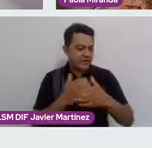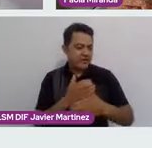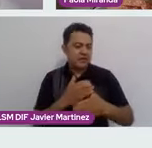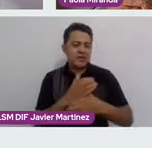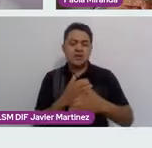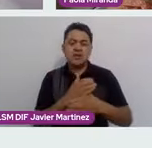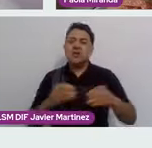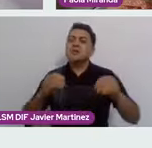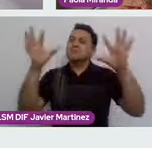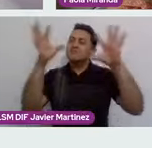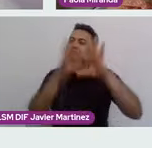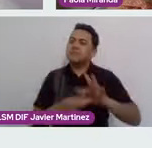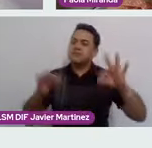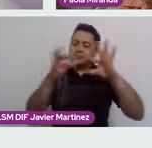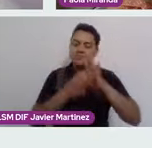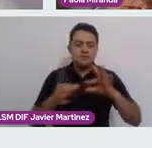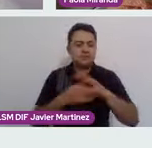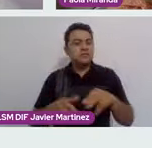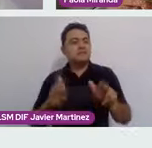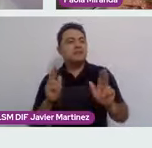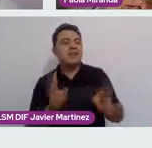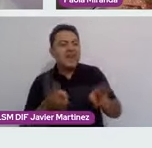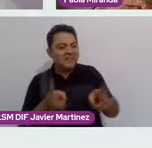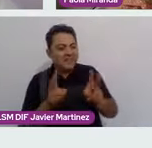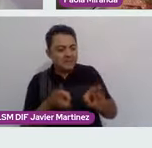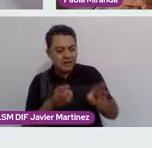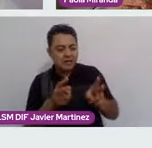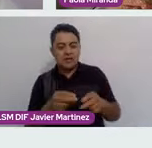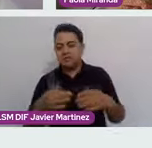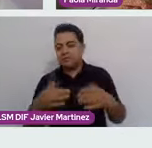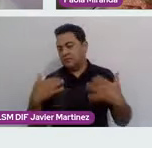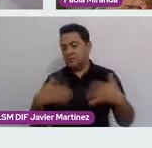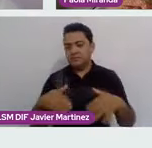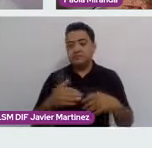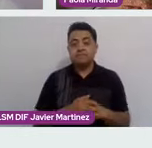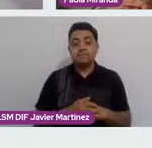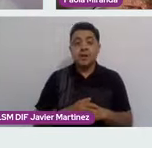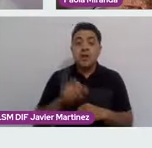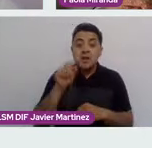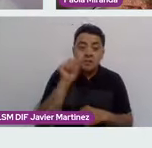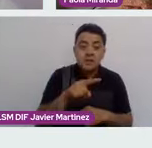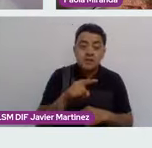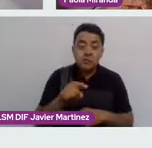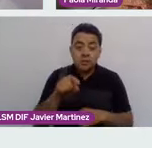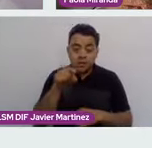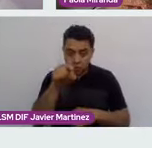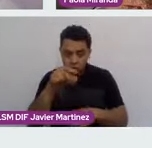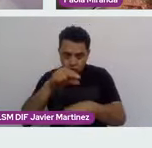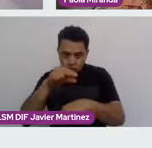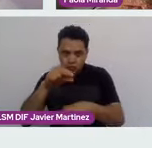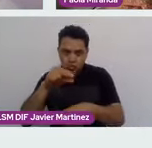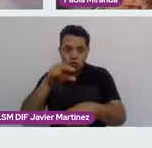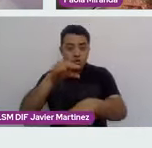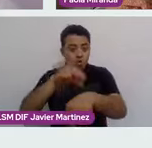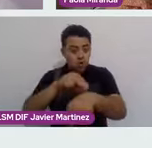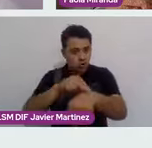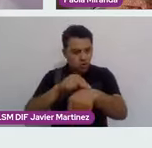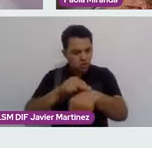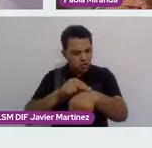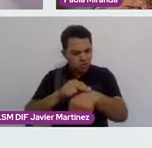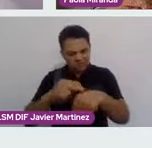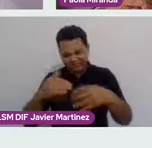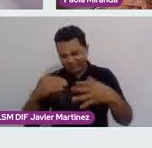Café, Muchas antes gracias. de cualquier otra cosa. Bueno, saludo con mucho cariño y con especial atención a